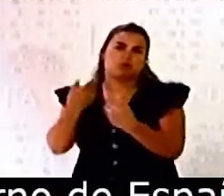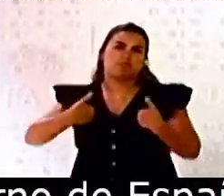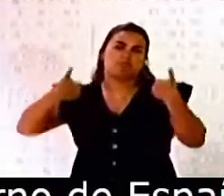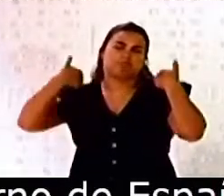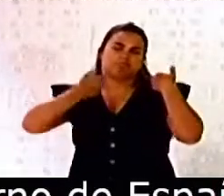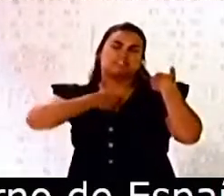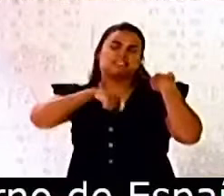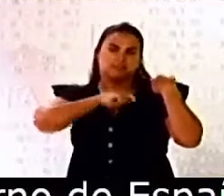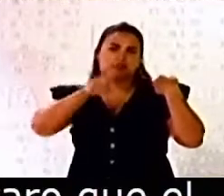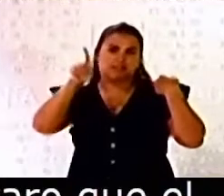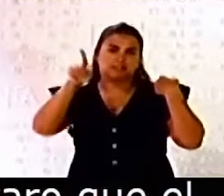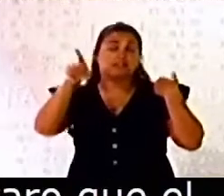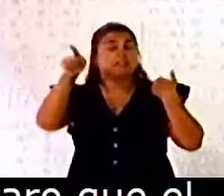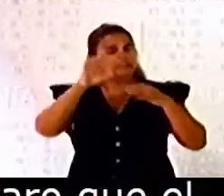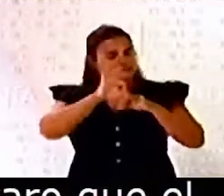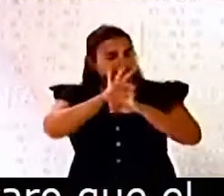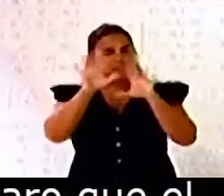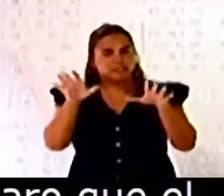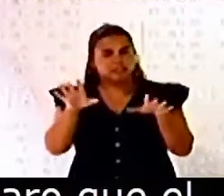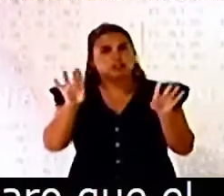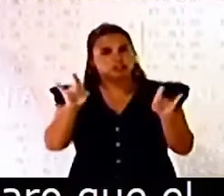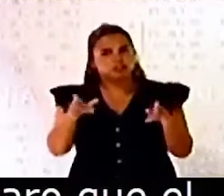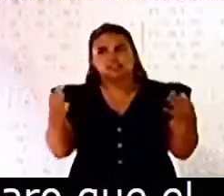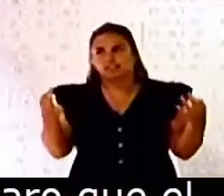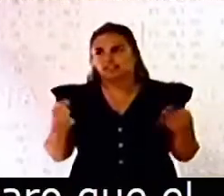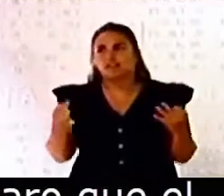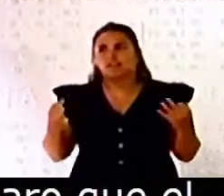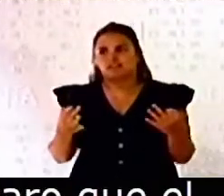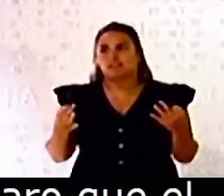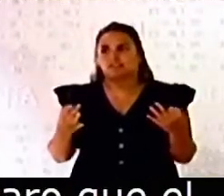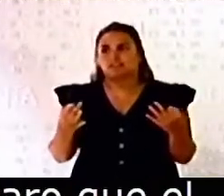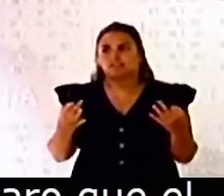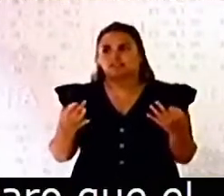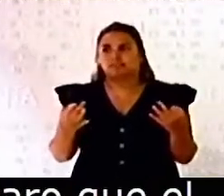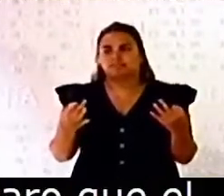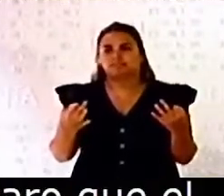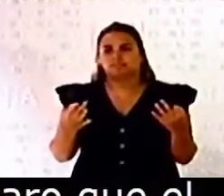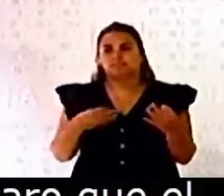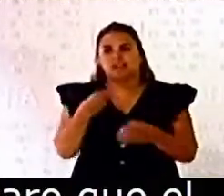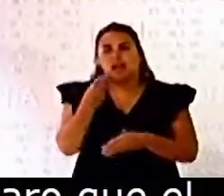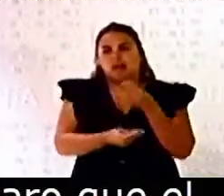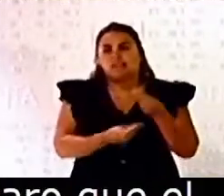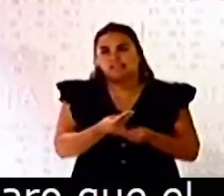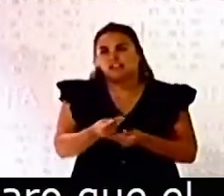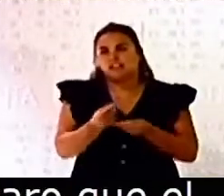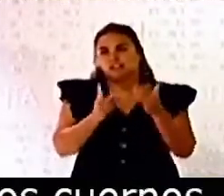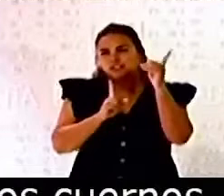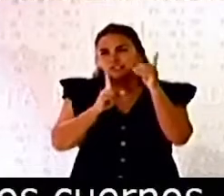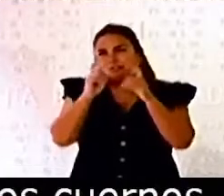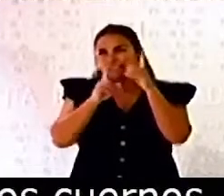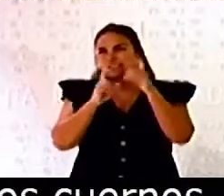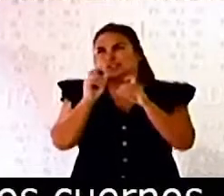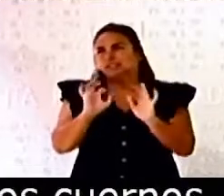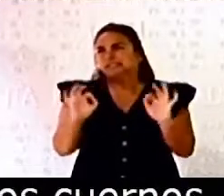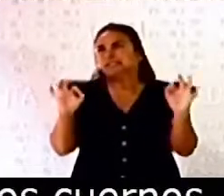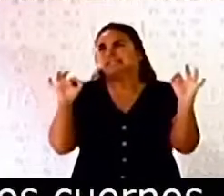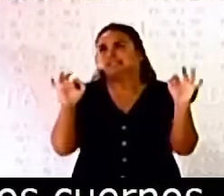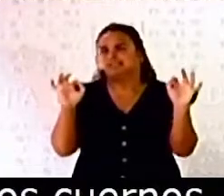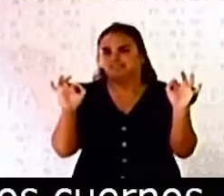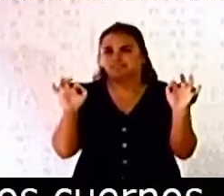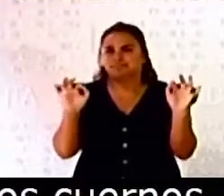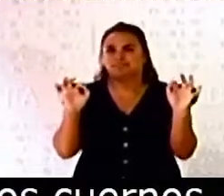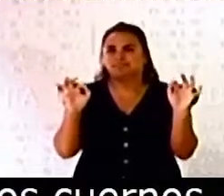debe coger el toro por los cuernos, que es una expresión muy taurina, y abordar